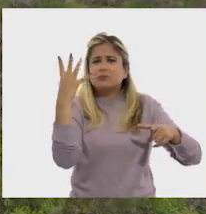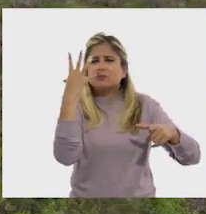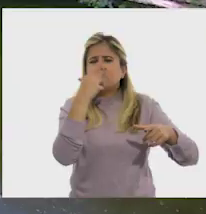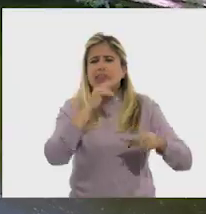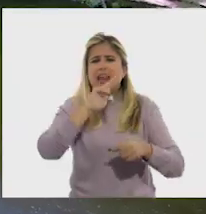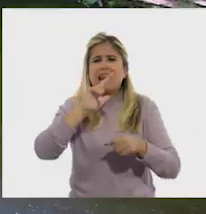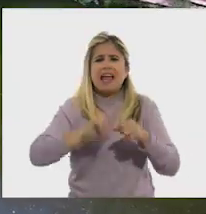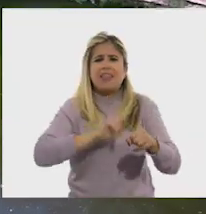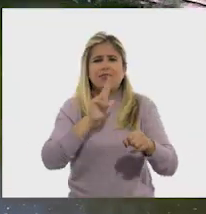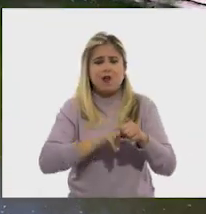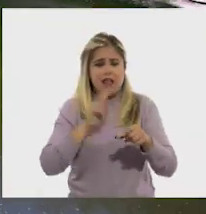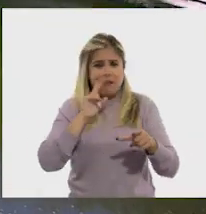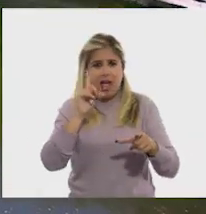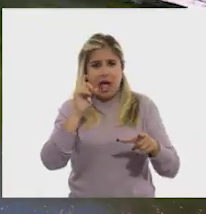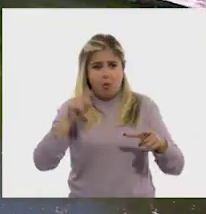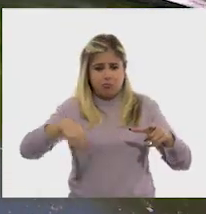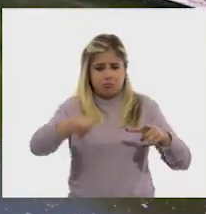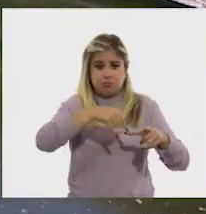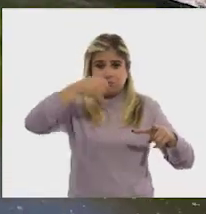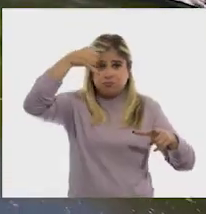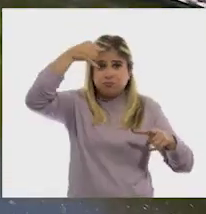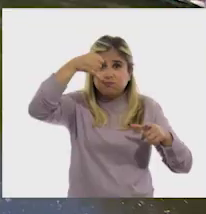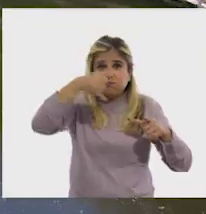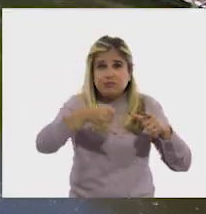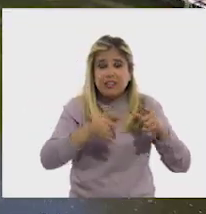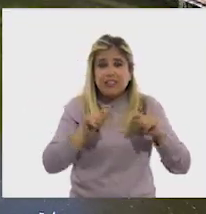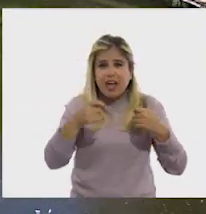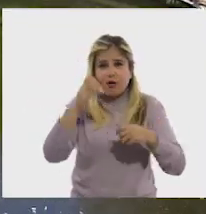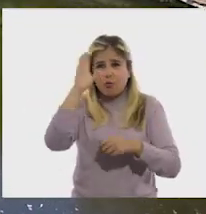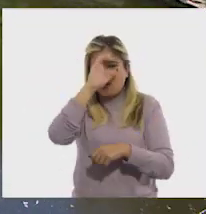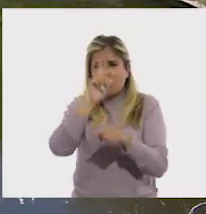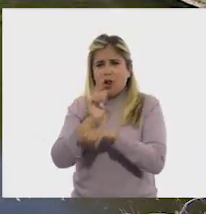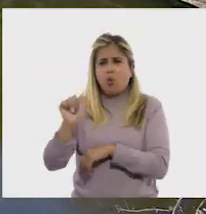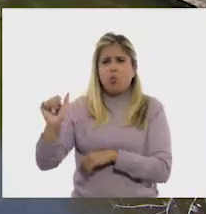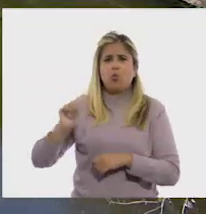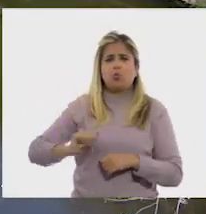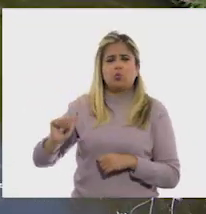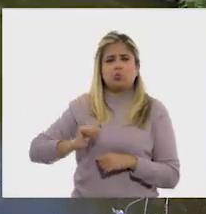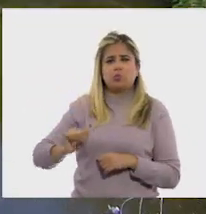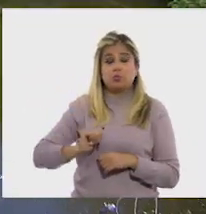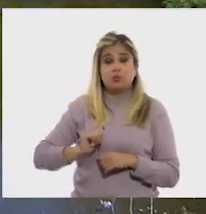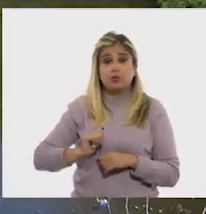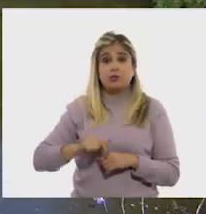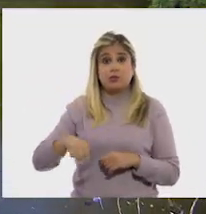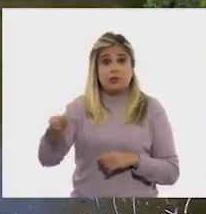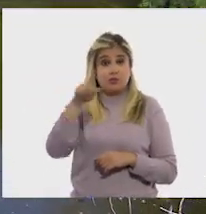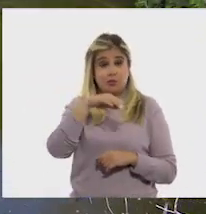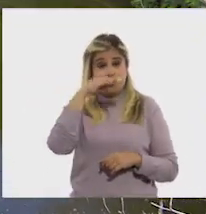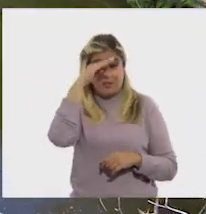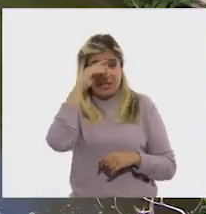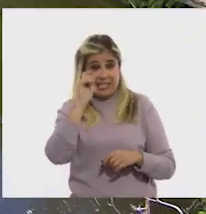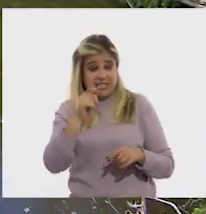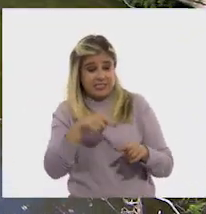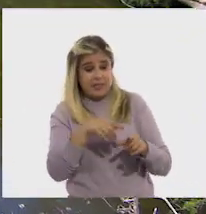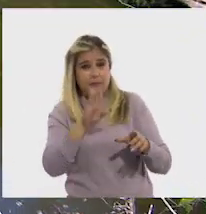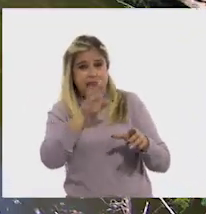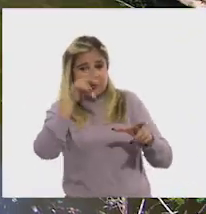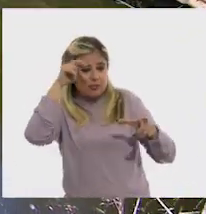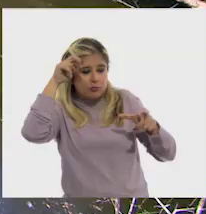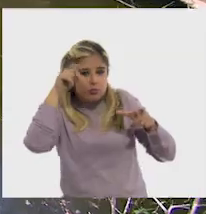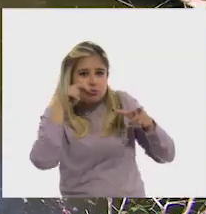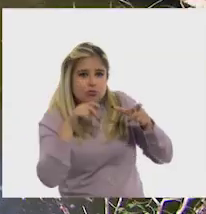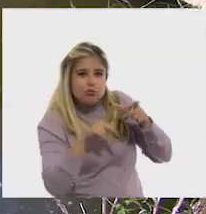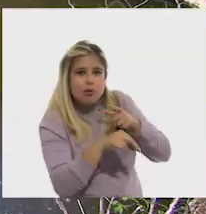aún se percibe el carácter mágico que le otorgaron las culturas antiguas, quienes lo consideraban la puerta hacia el